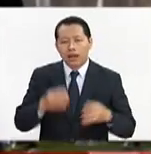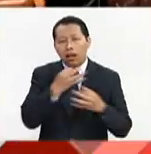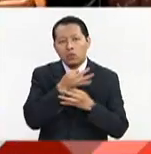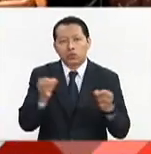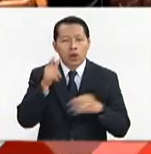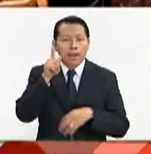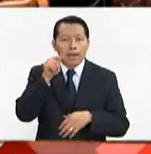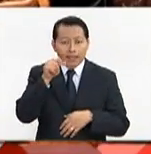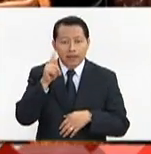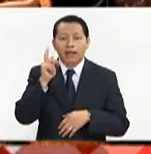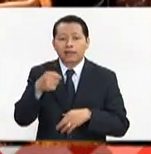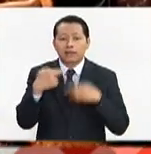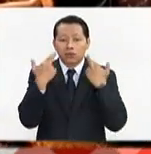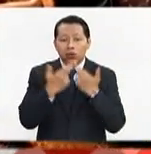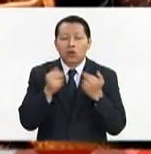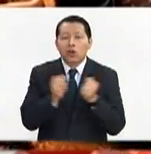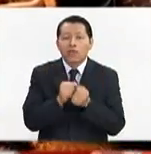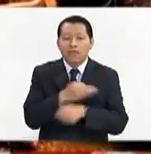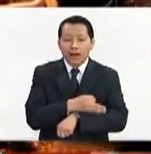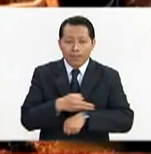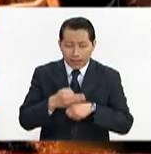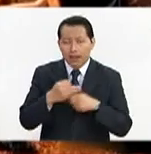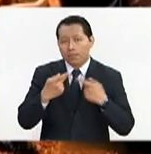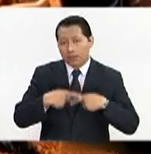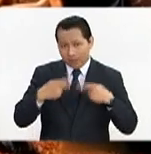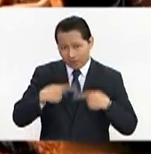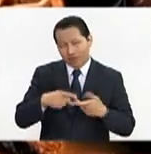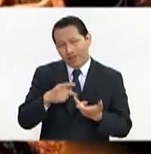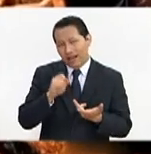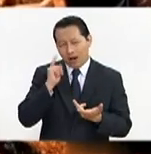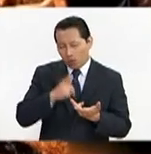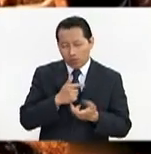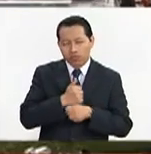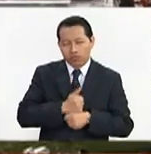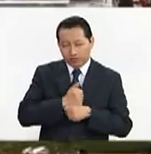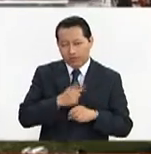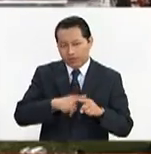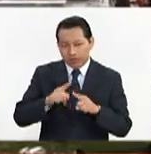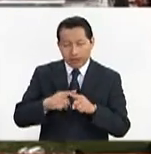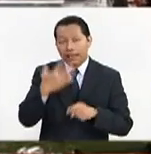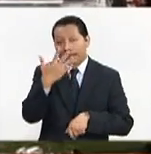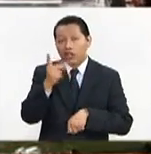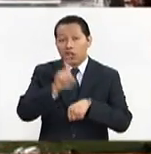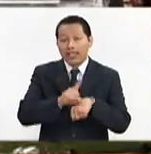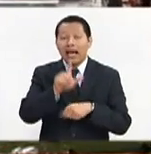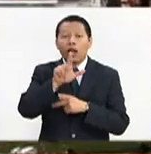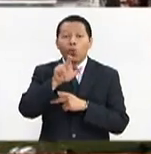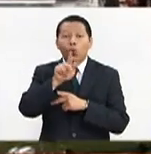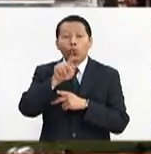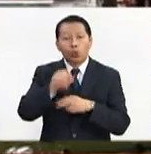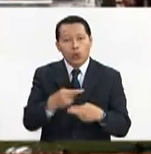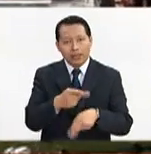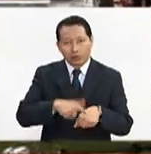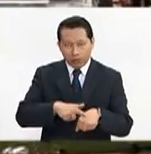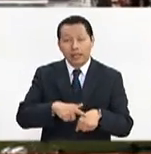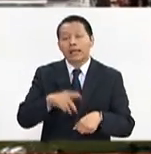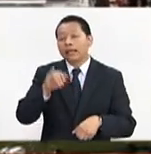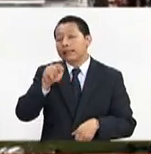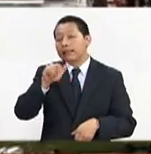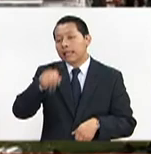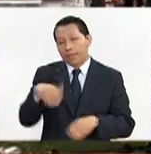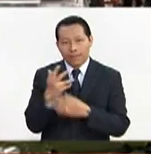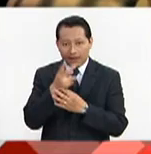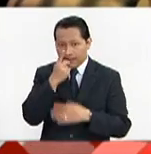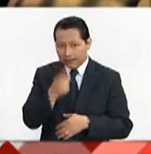Anunció que mañana se reunirá con familiares de las víctimas y decretó 5 días de luto nacional. El Estado Islámico se atribuyó este ataque.